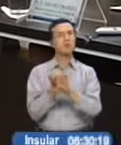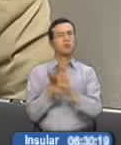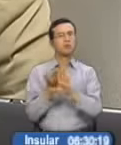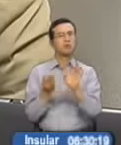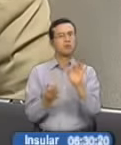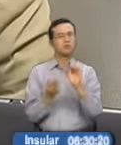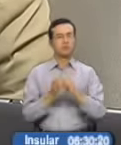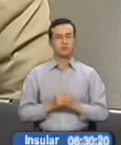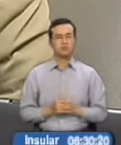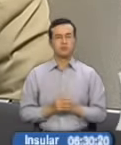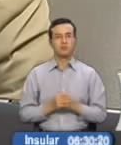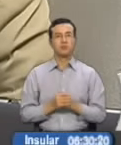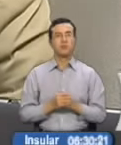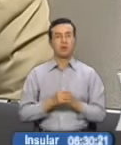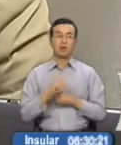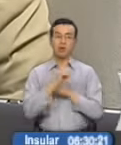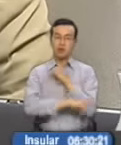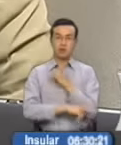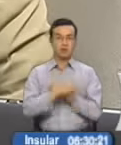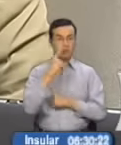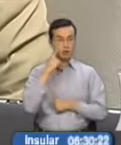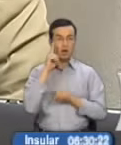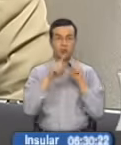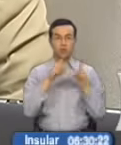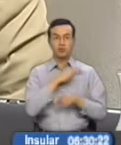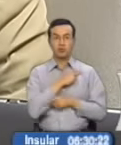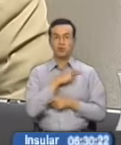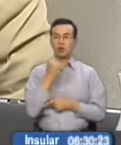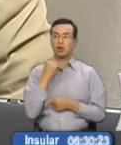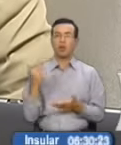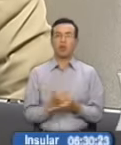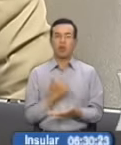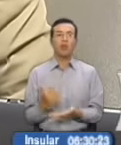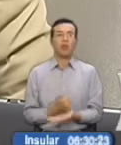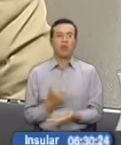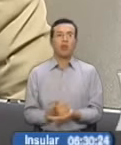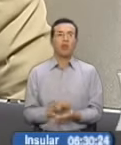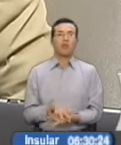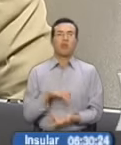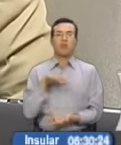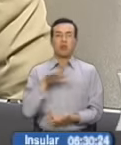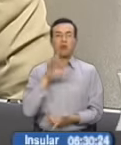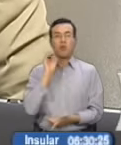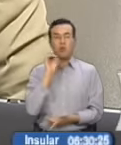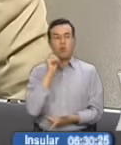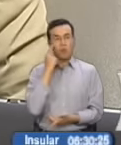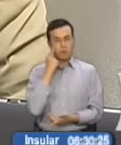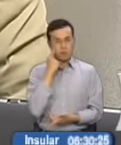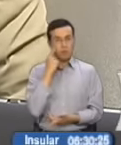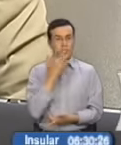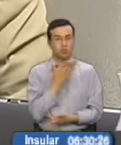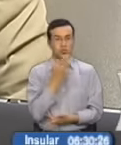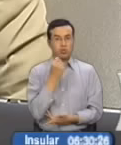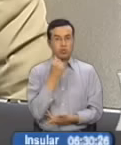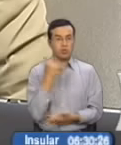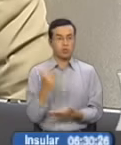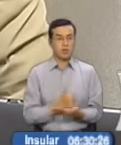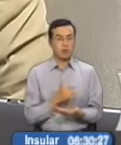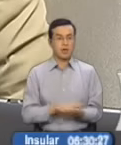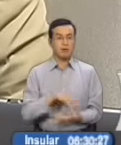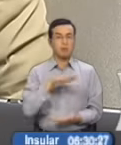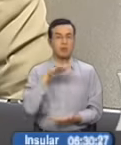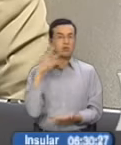propuesta. Prevenir y sancionar el lucro en educación superior y las prácticas que posibilitan la extracción de los recursos o